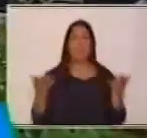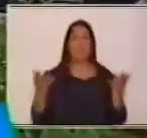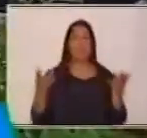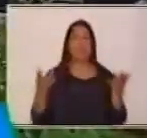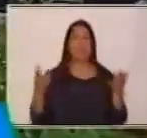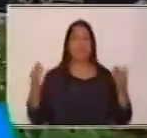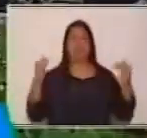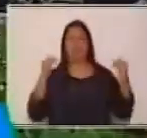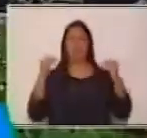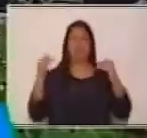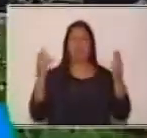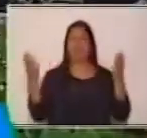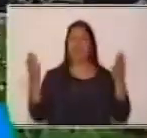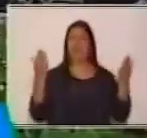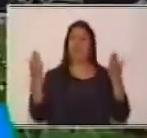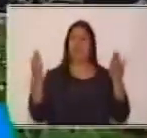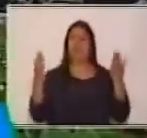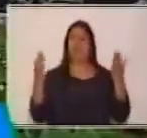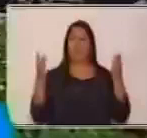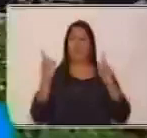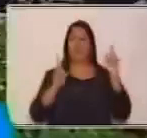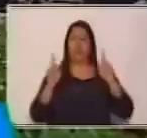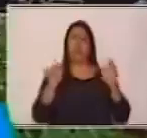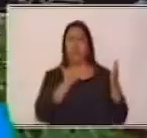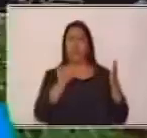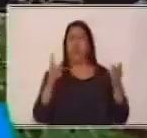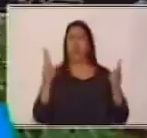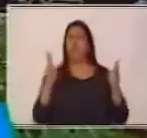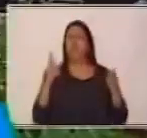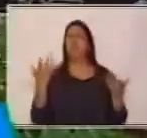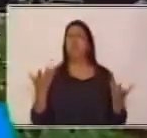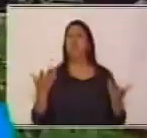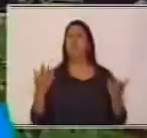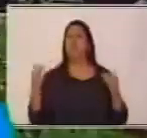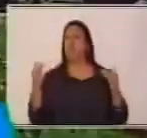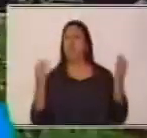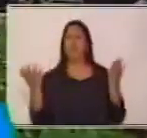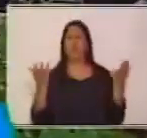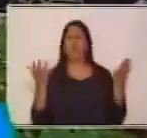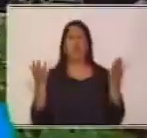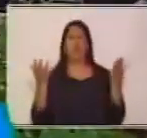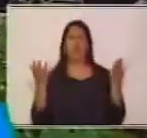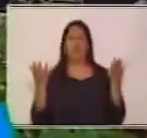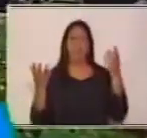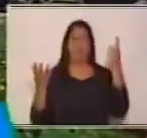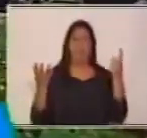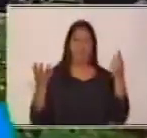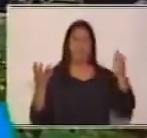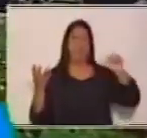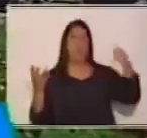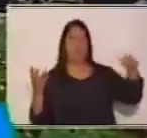relación puedes establecer entre los dos, en qué se parecen. Están compuestos, son líquidos,